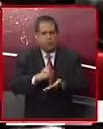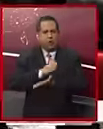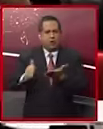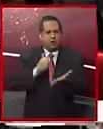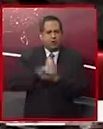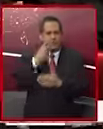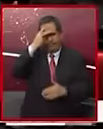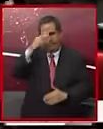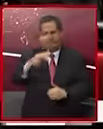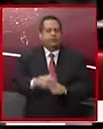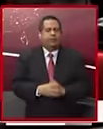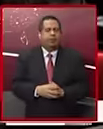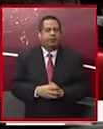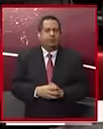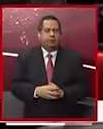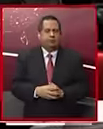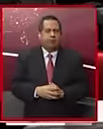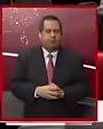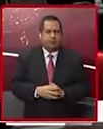México.